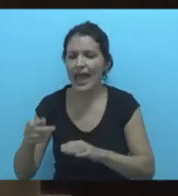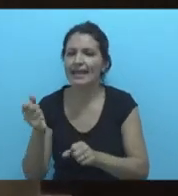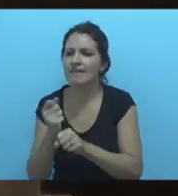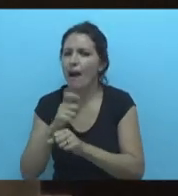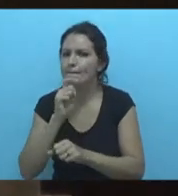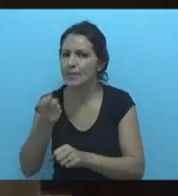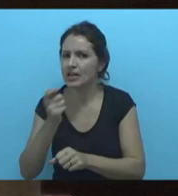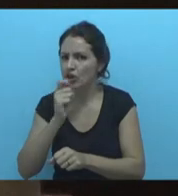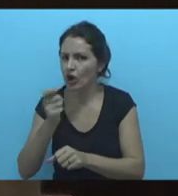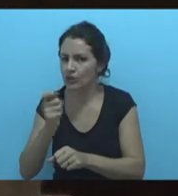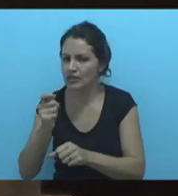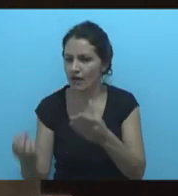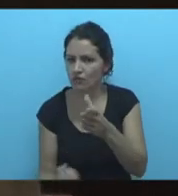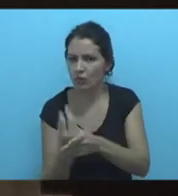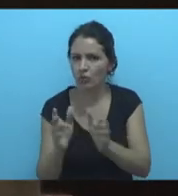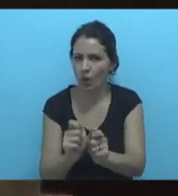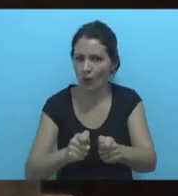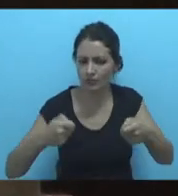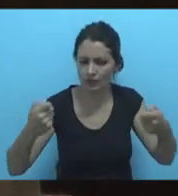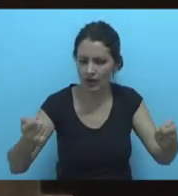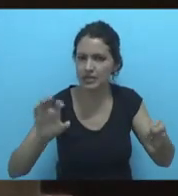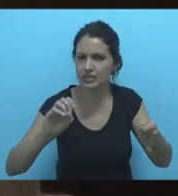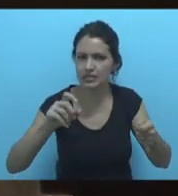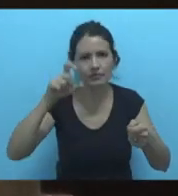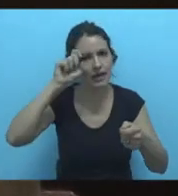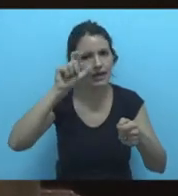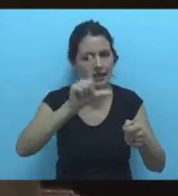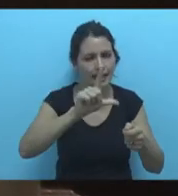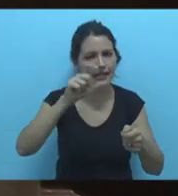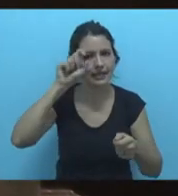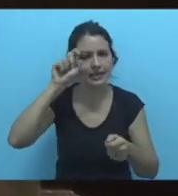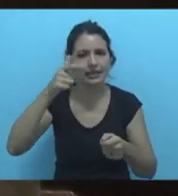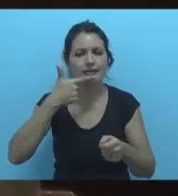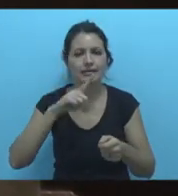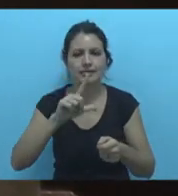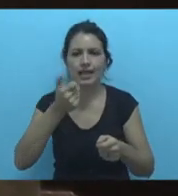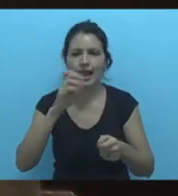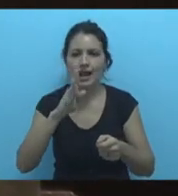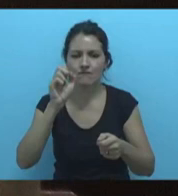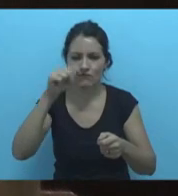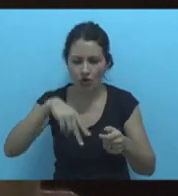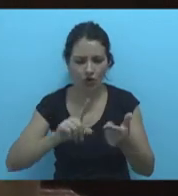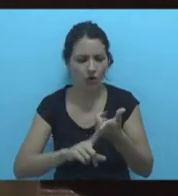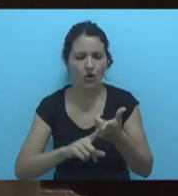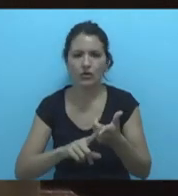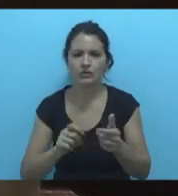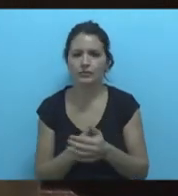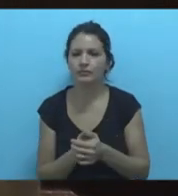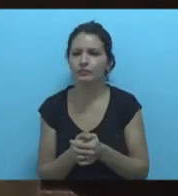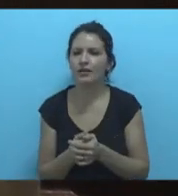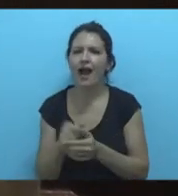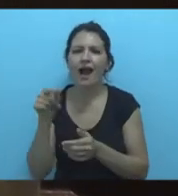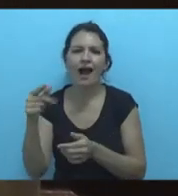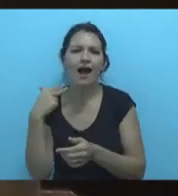era periodista, fundador del periódico El Eslabón, la cooperativa La Masa, etc. Y padre de Juana